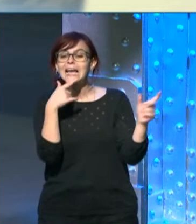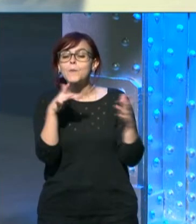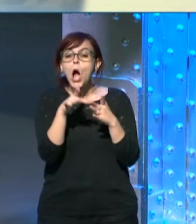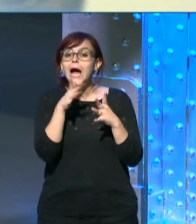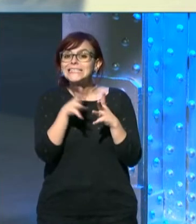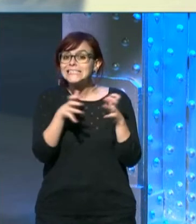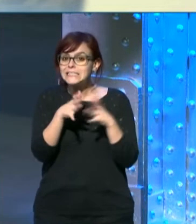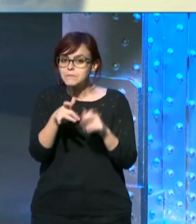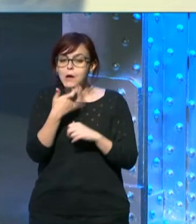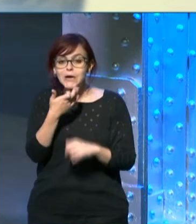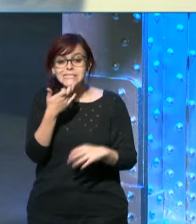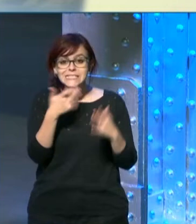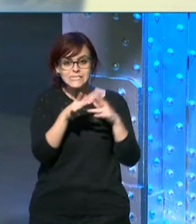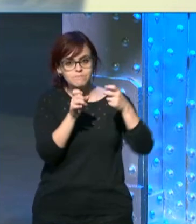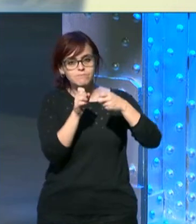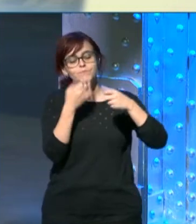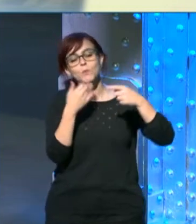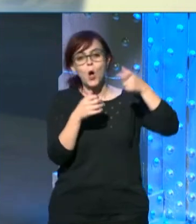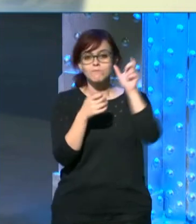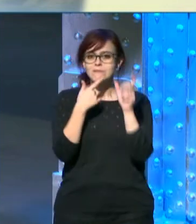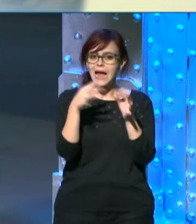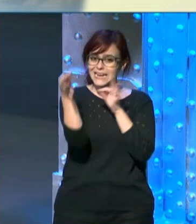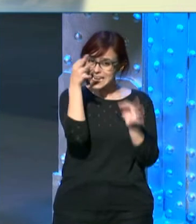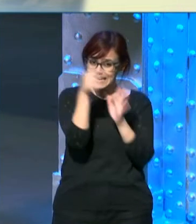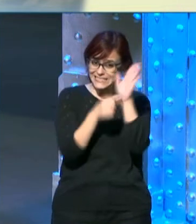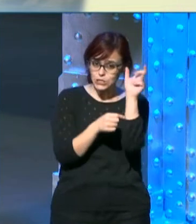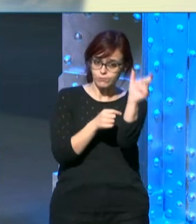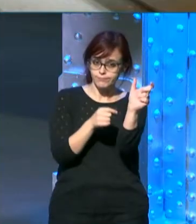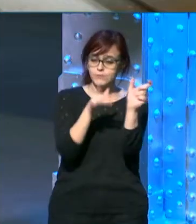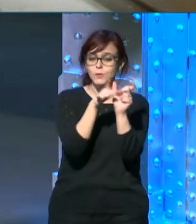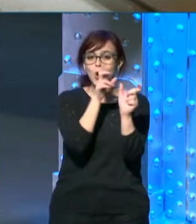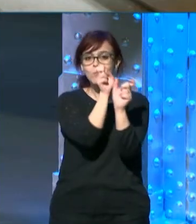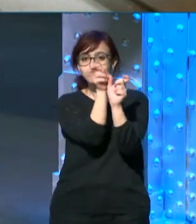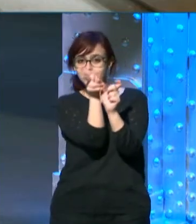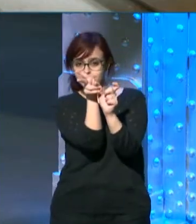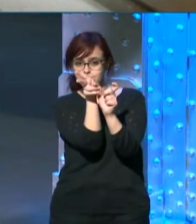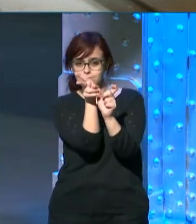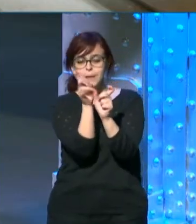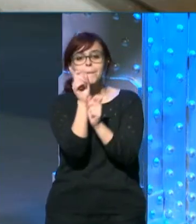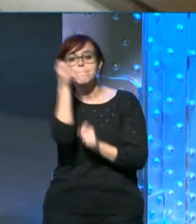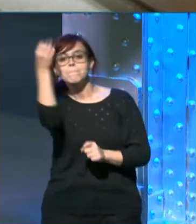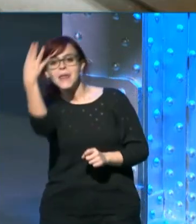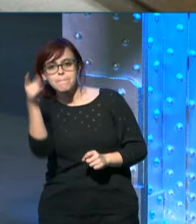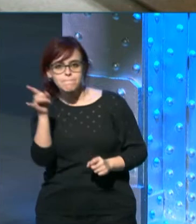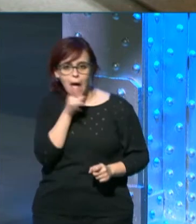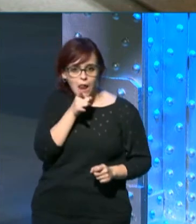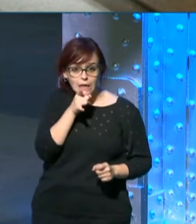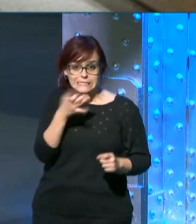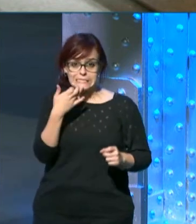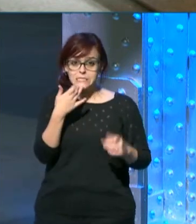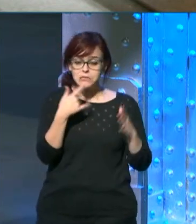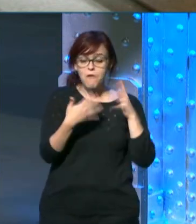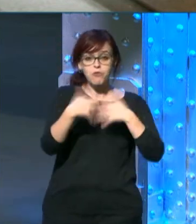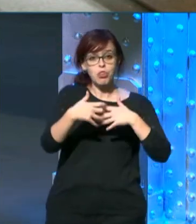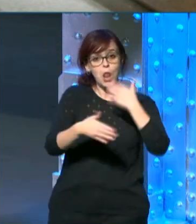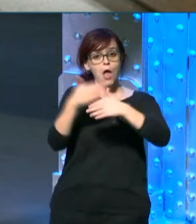cuando las cosas van bien y cómo esperamos que responda cuando las cosas no van tan bien. Hay un ejemplo muy del día a día, que imaginaros un requisito